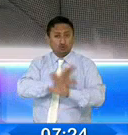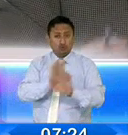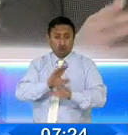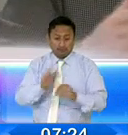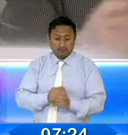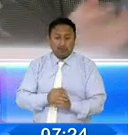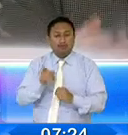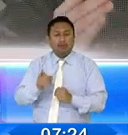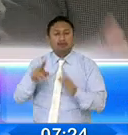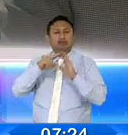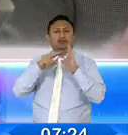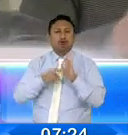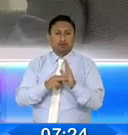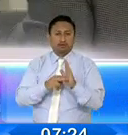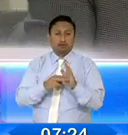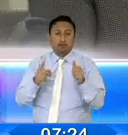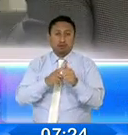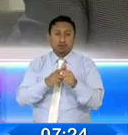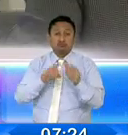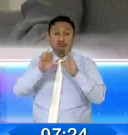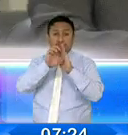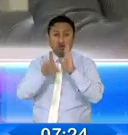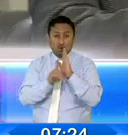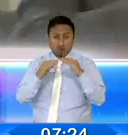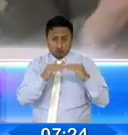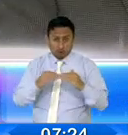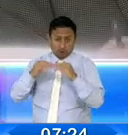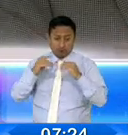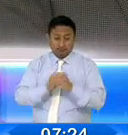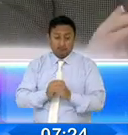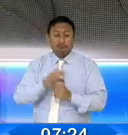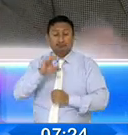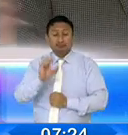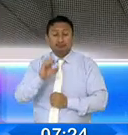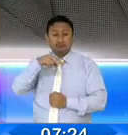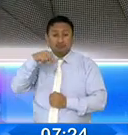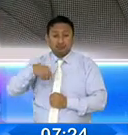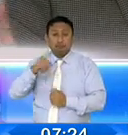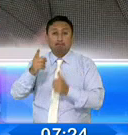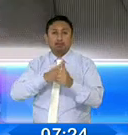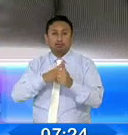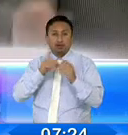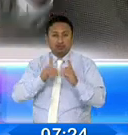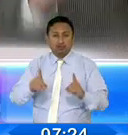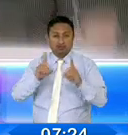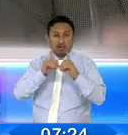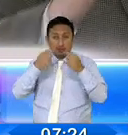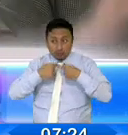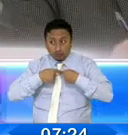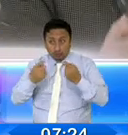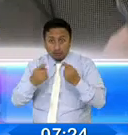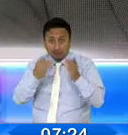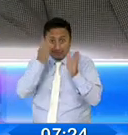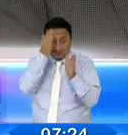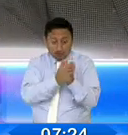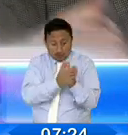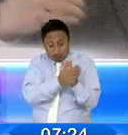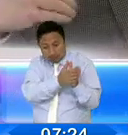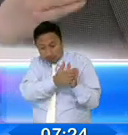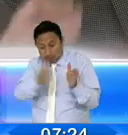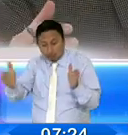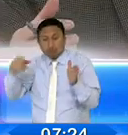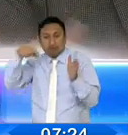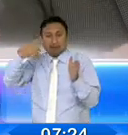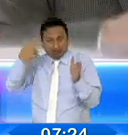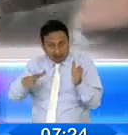que indica el Código de la Democracia. El Consejo Nacional Electoral tiene que proclamar resultados y a partir de ahí comienzan los reclamos, que son